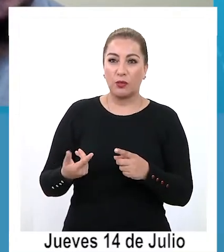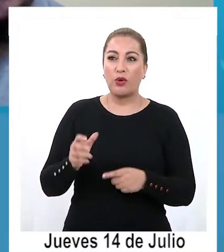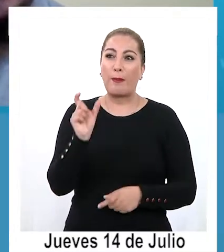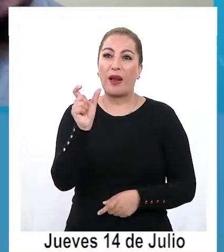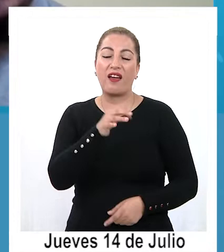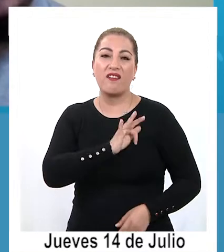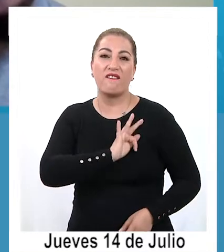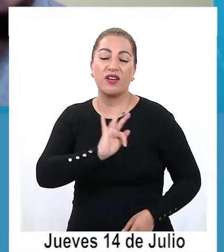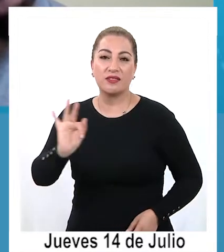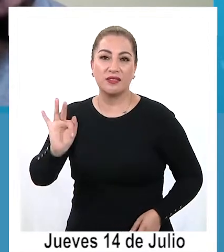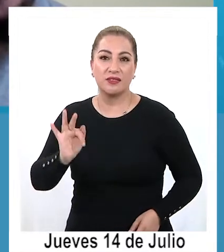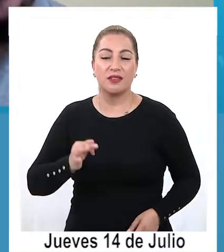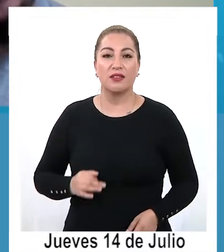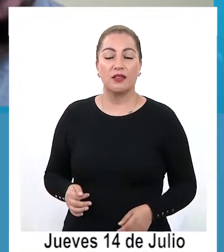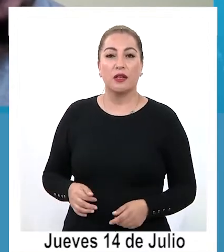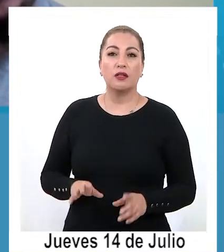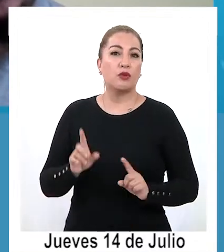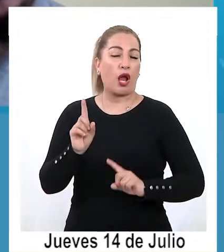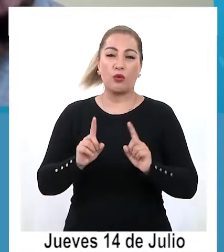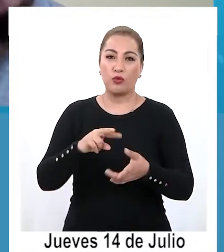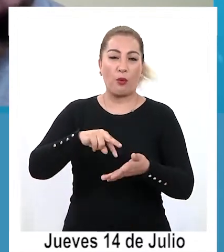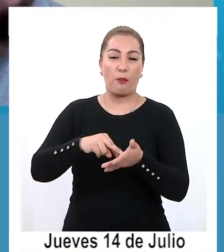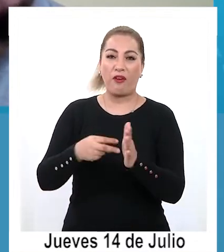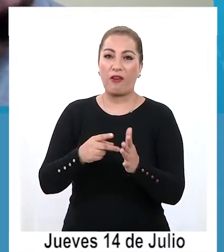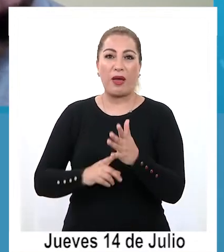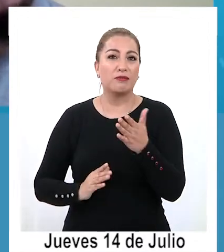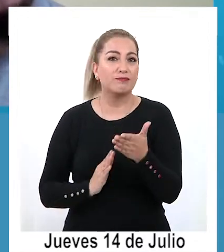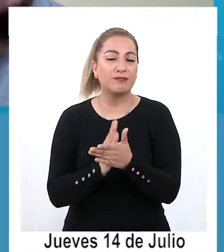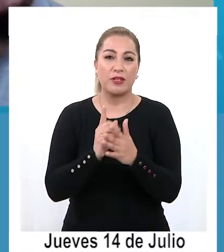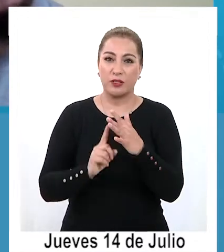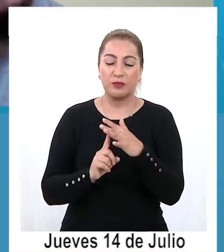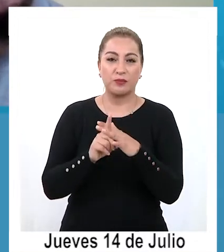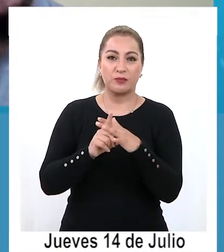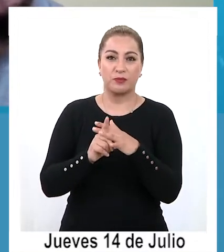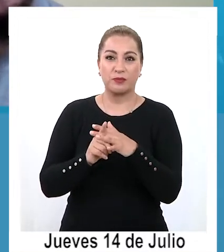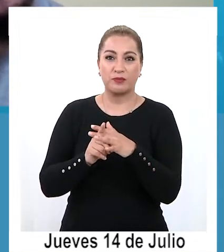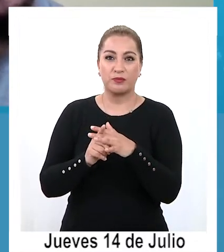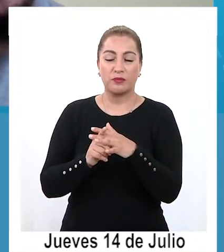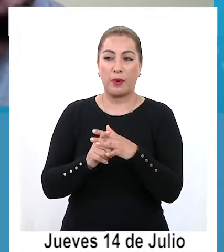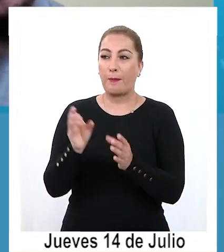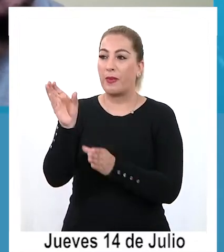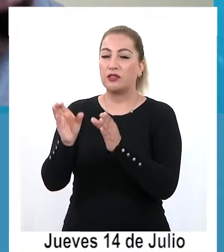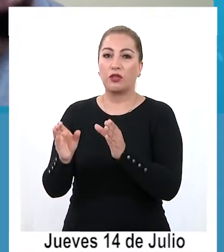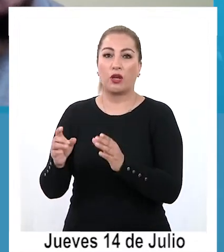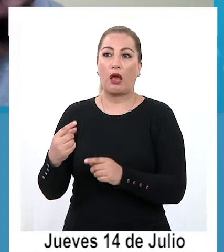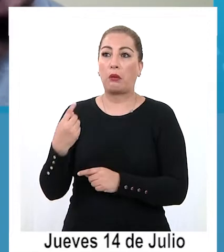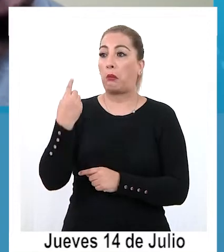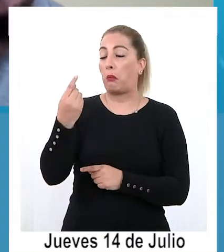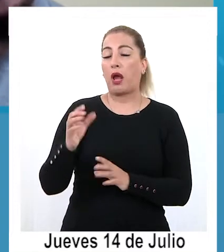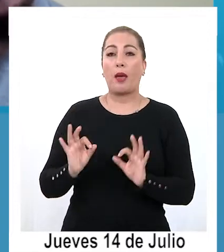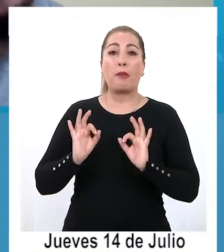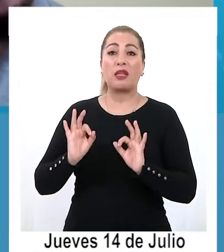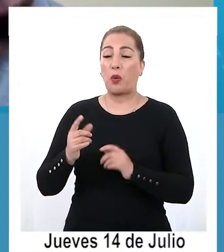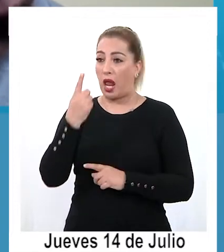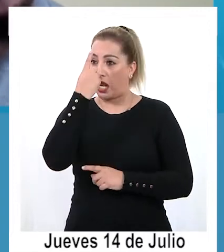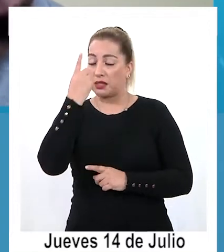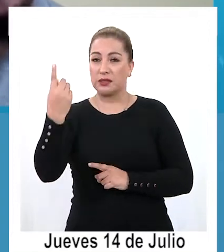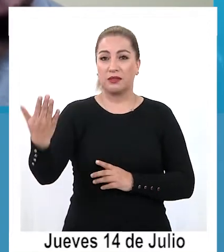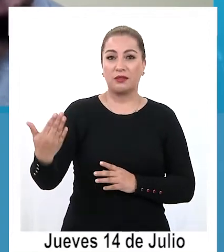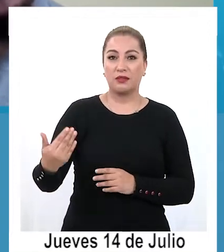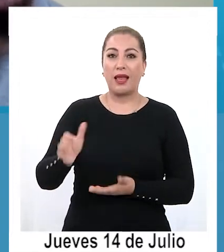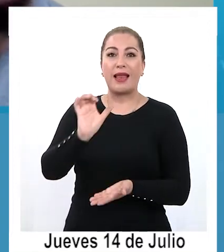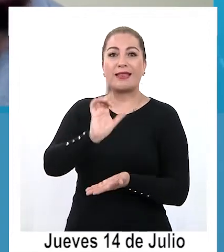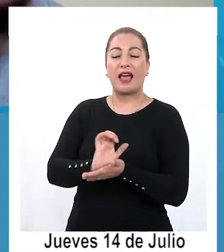francés, de revisar los problemas que se susciten o que existan entre particulares como usted, como yo, y con la administración del